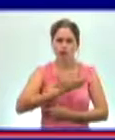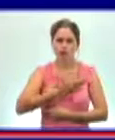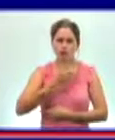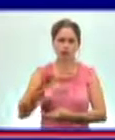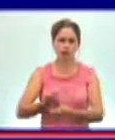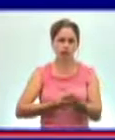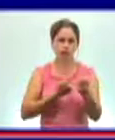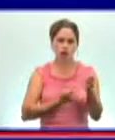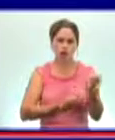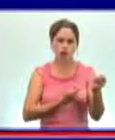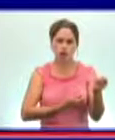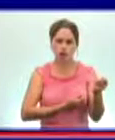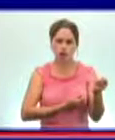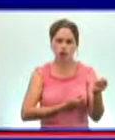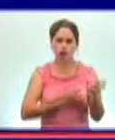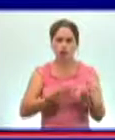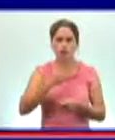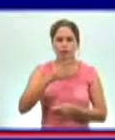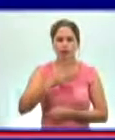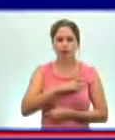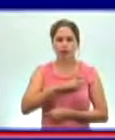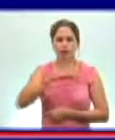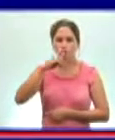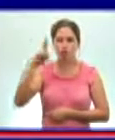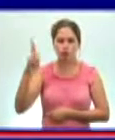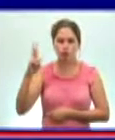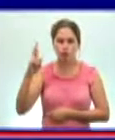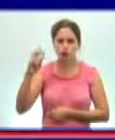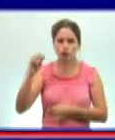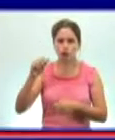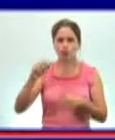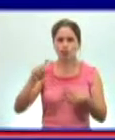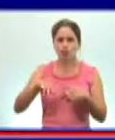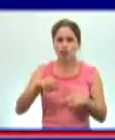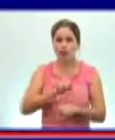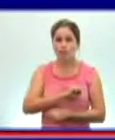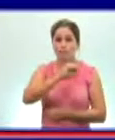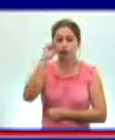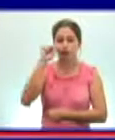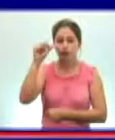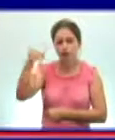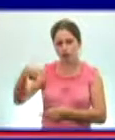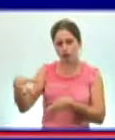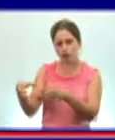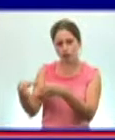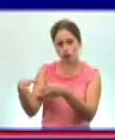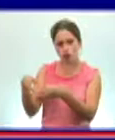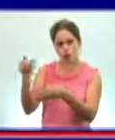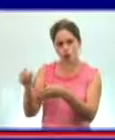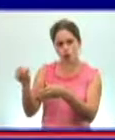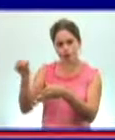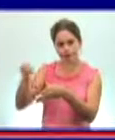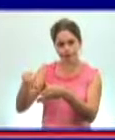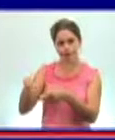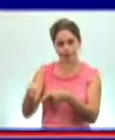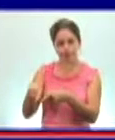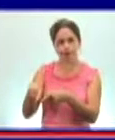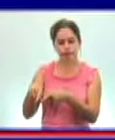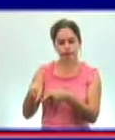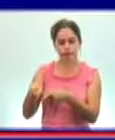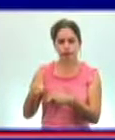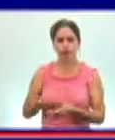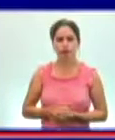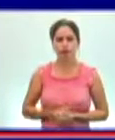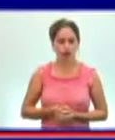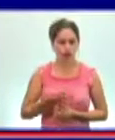revolución extermina a los contrarrevolucionarios o la contrarrevolución extermina a los revolucionarios. Hay dos mensajes esenciales